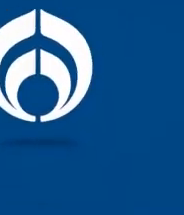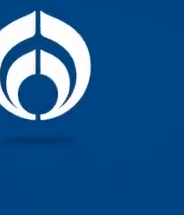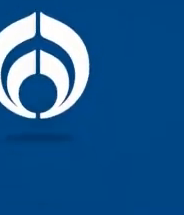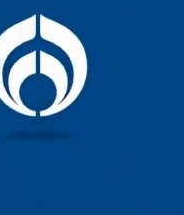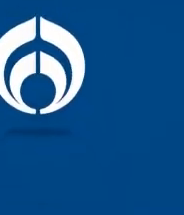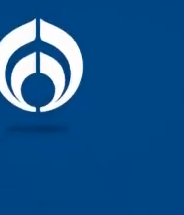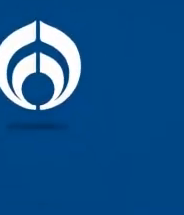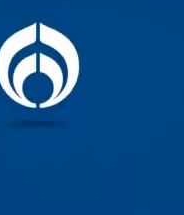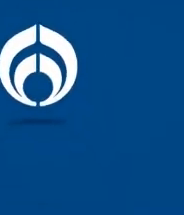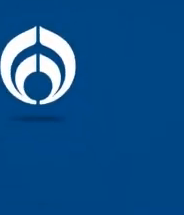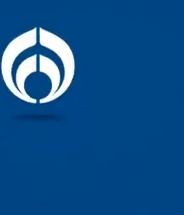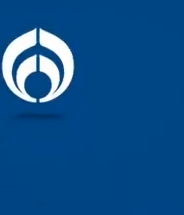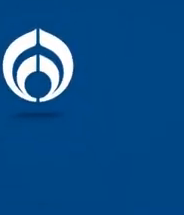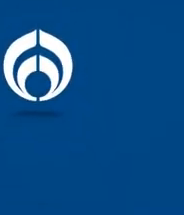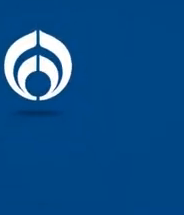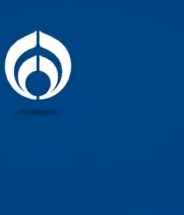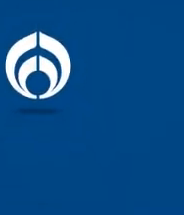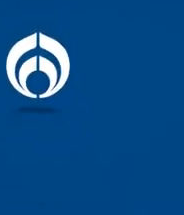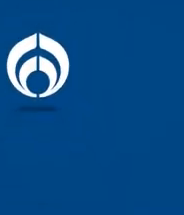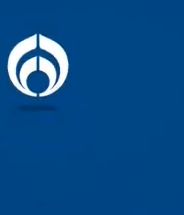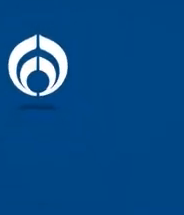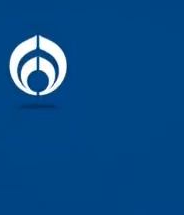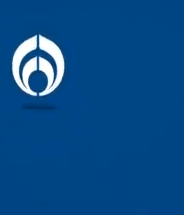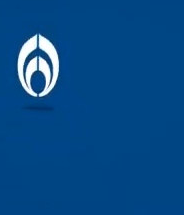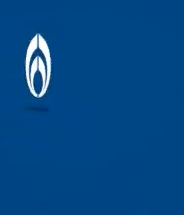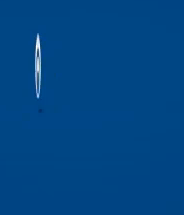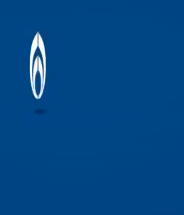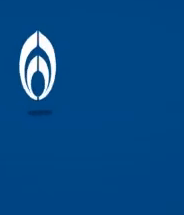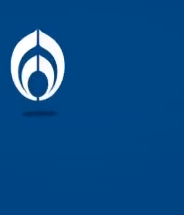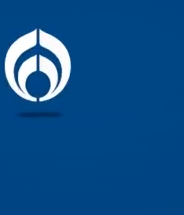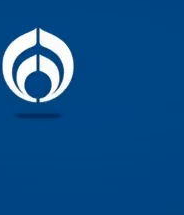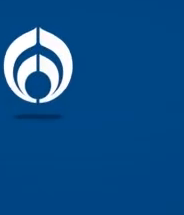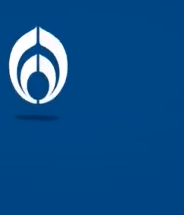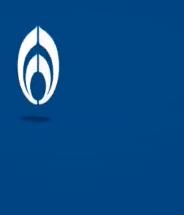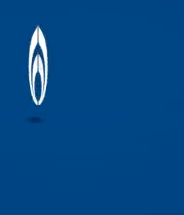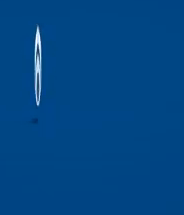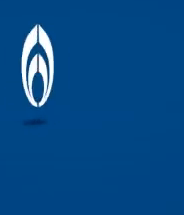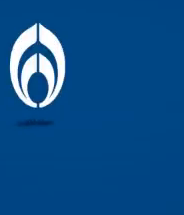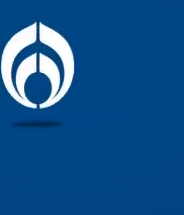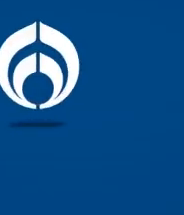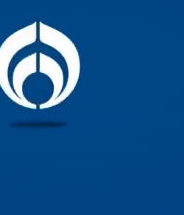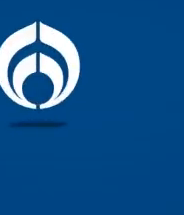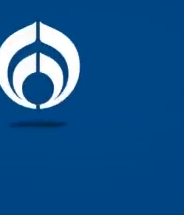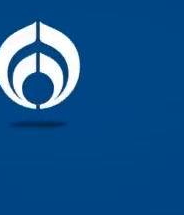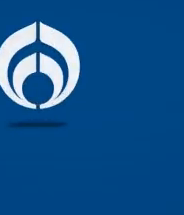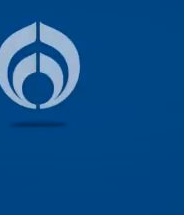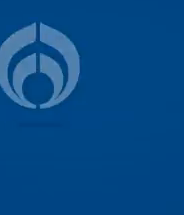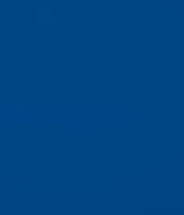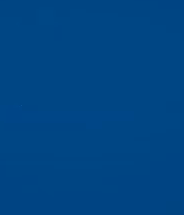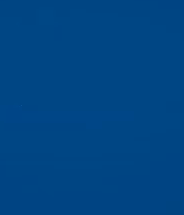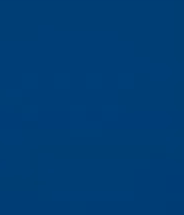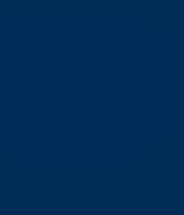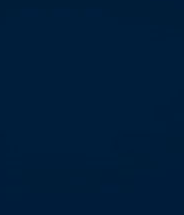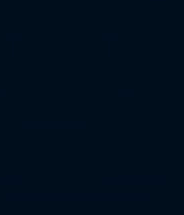de Grupo Fórmula. Encuentra más contenido como este en radioformula.mx.